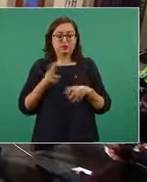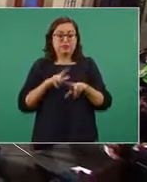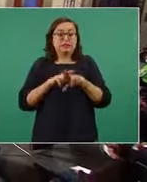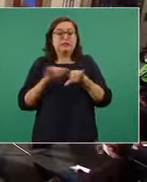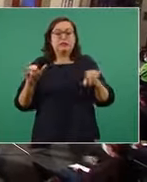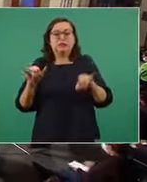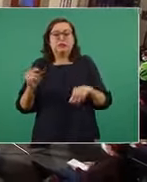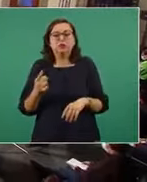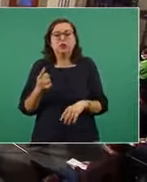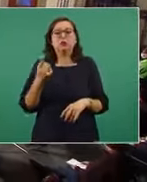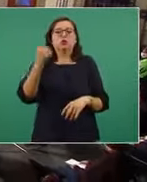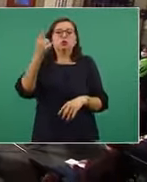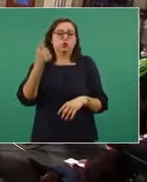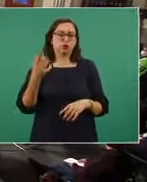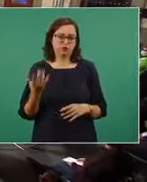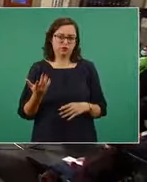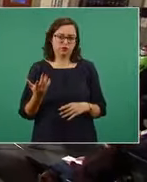solo